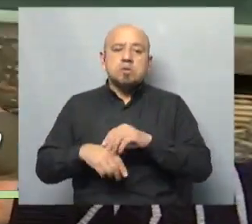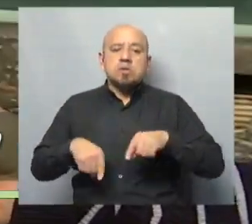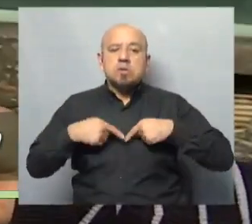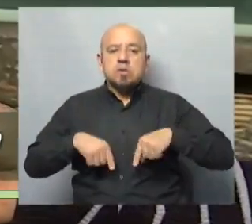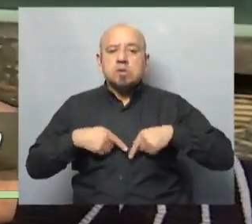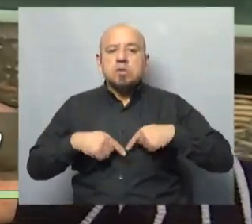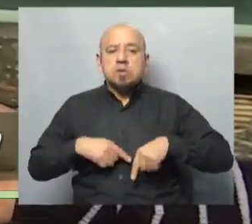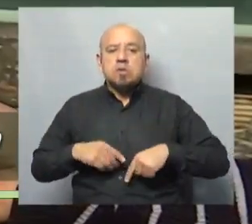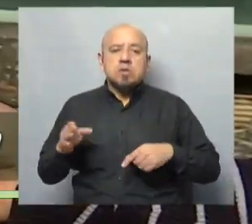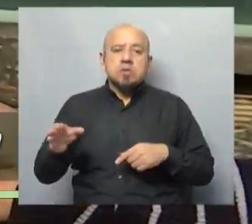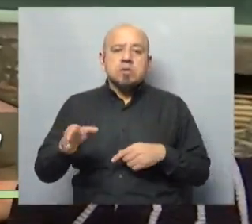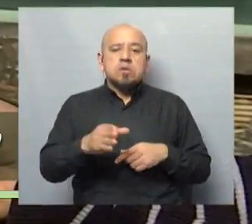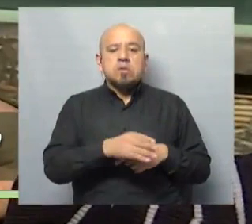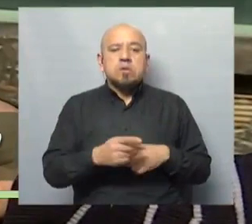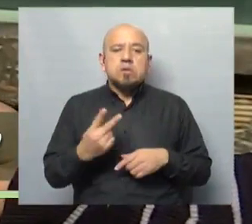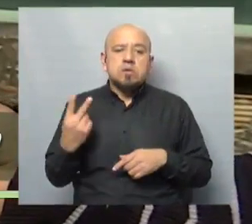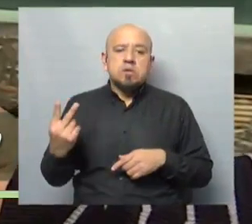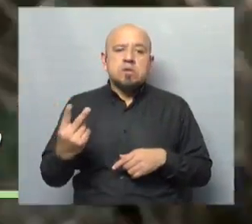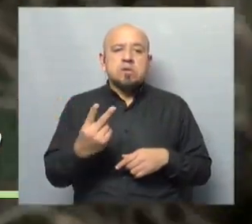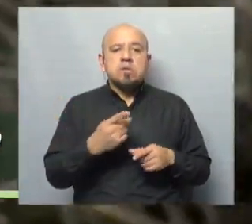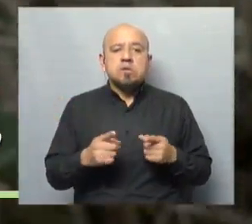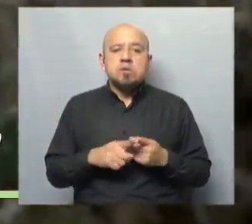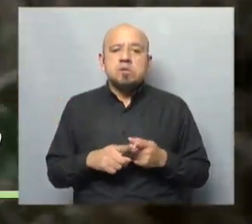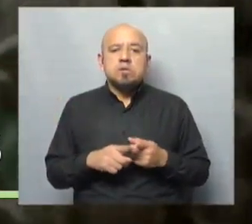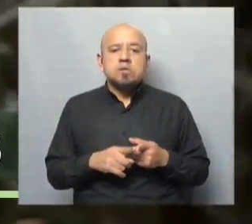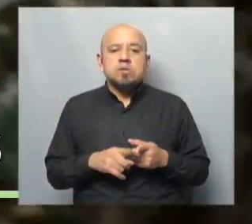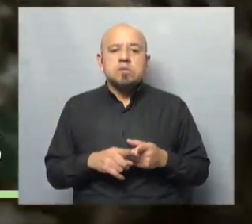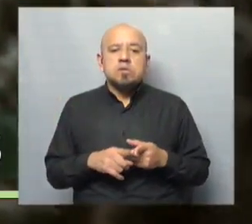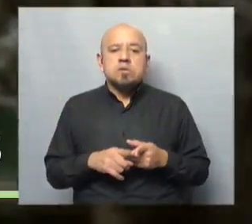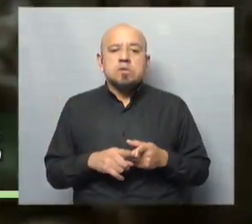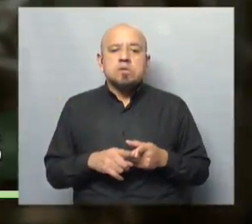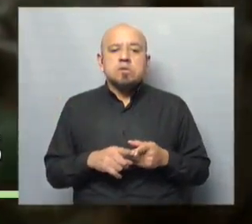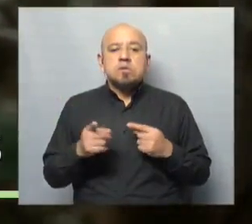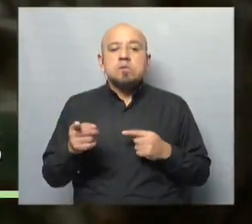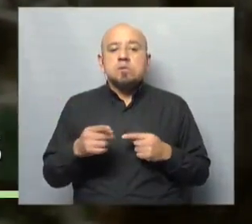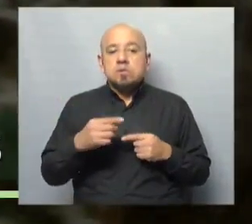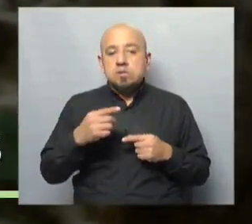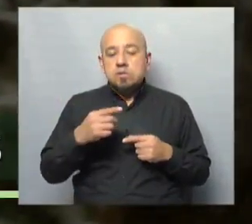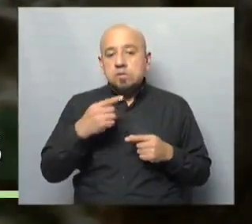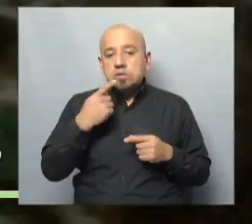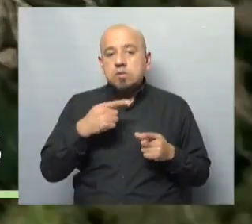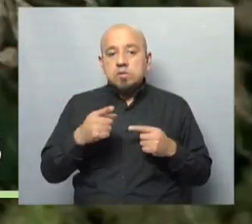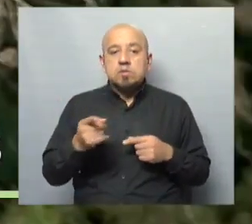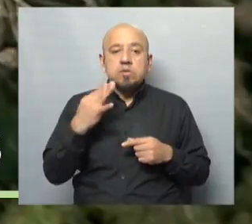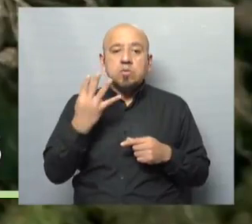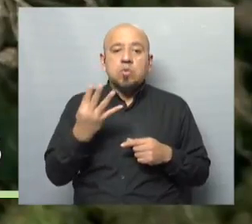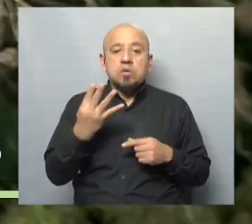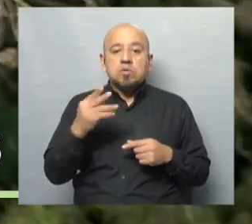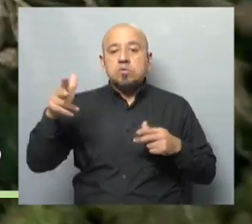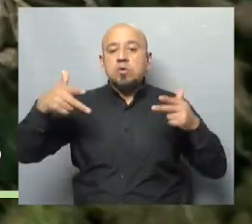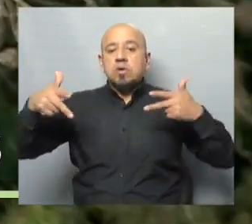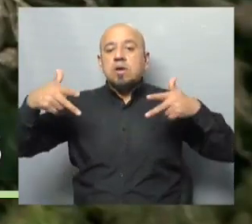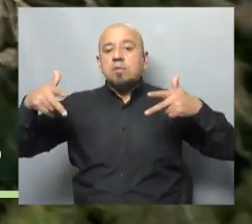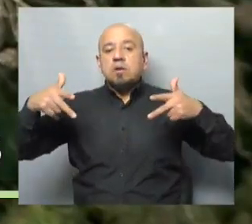porque nosotros hacemos la recorrida de aguas por la inseguridad que en el parque no a un equipo de emevé de noticias constató la presencia de cuatro cámaras de seguridad en el